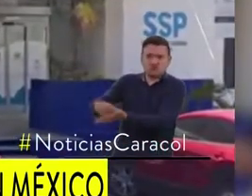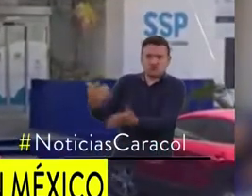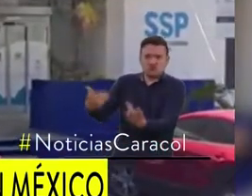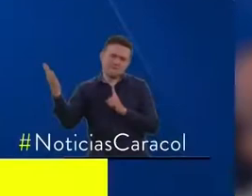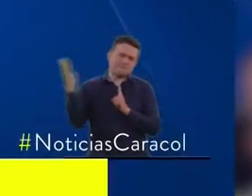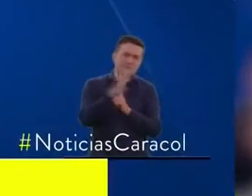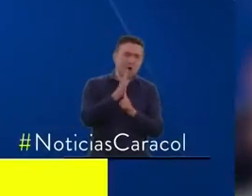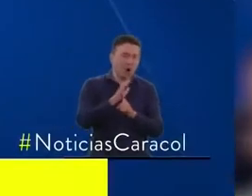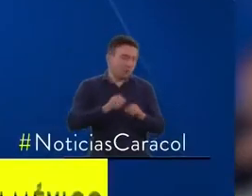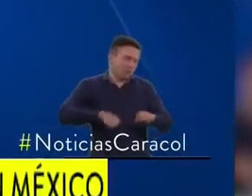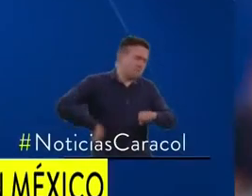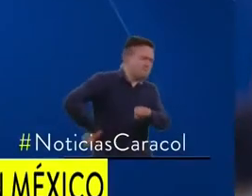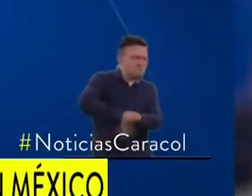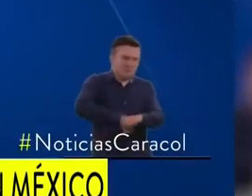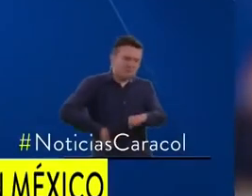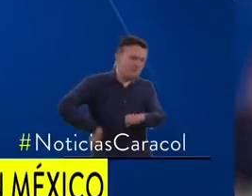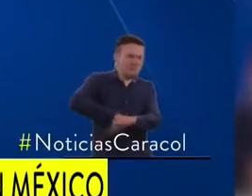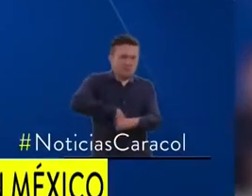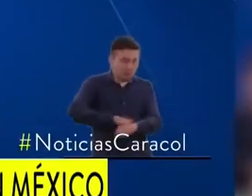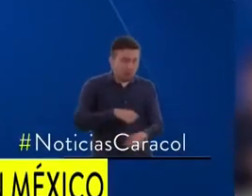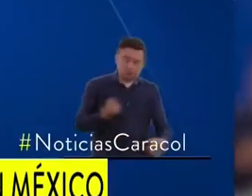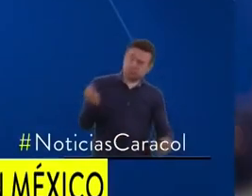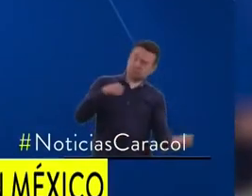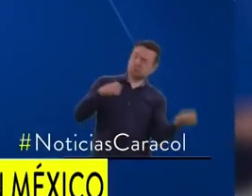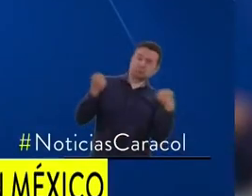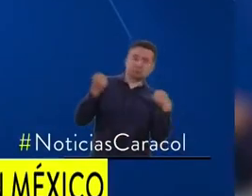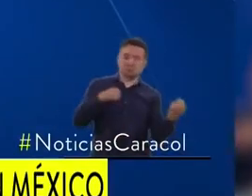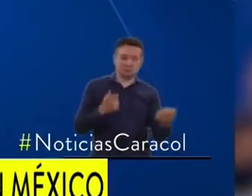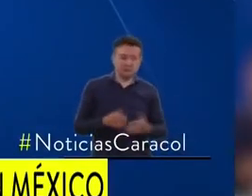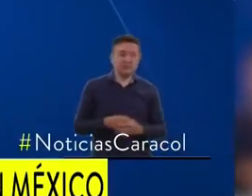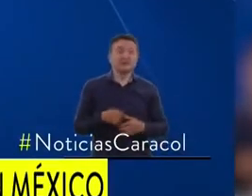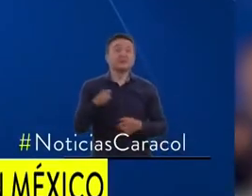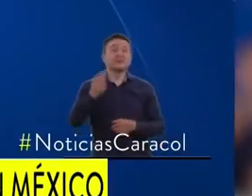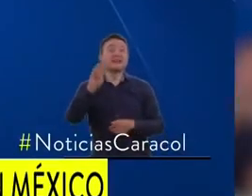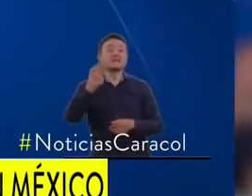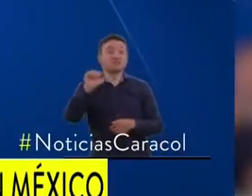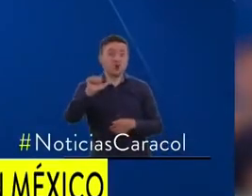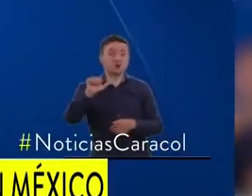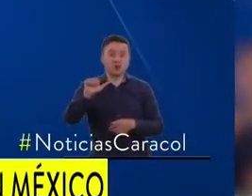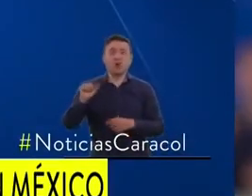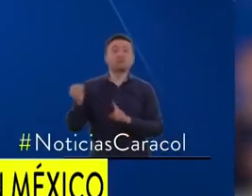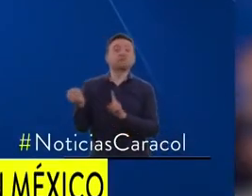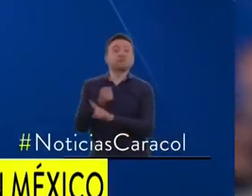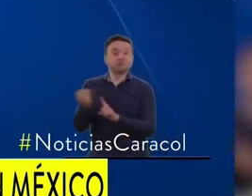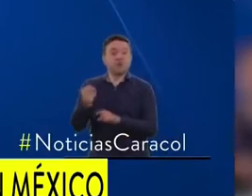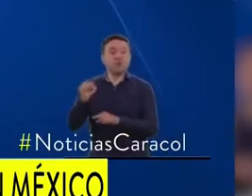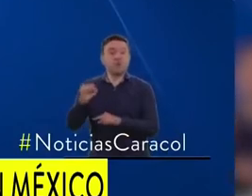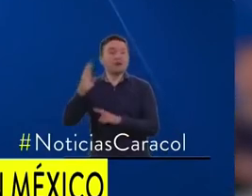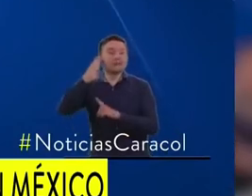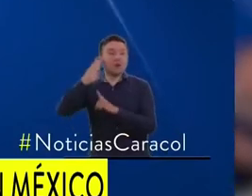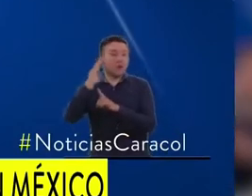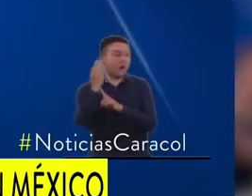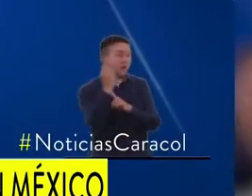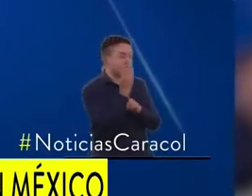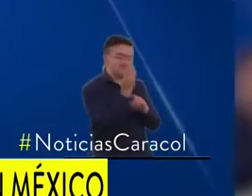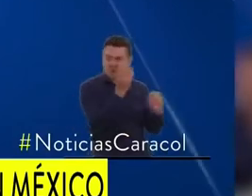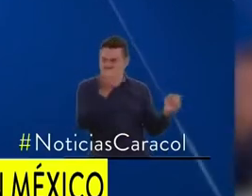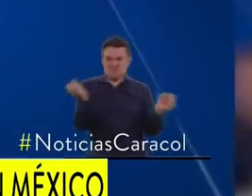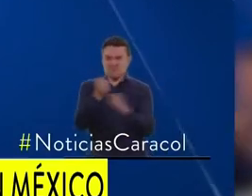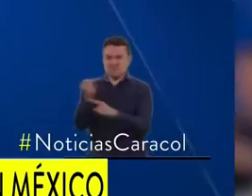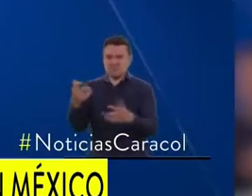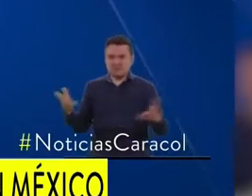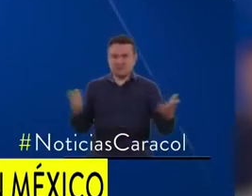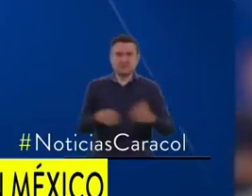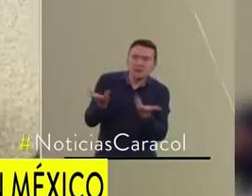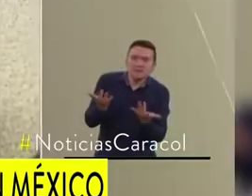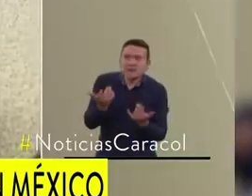juez cívico, intenta exponer su caso, pero este servidor público lo calla diciéndole: "No tienes derecho a